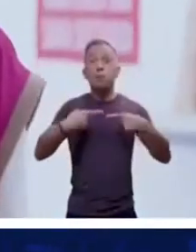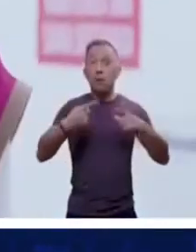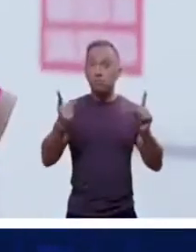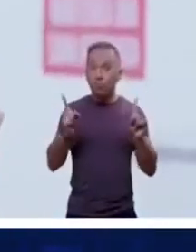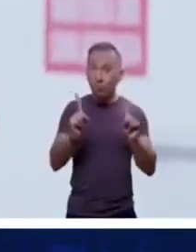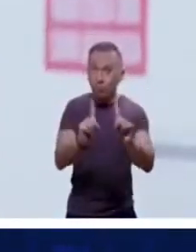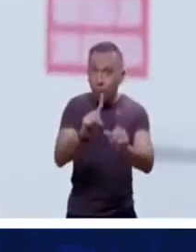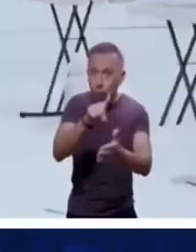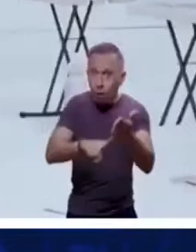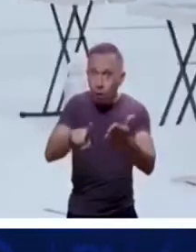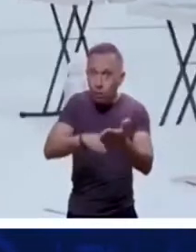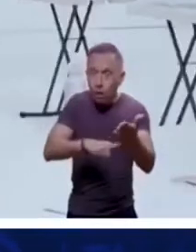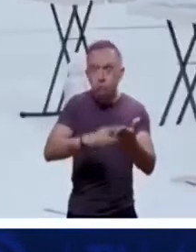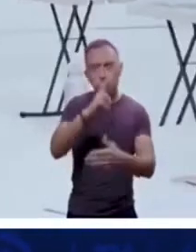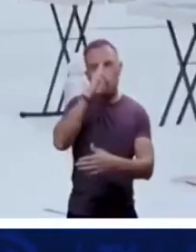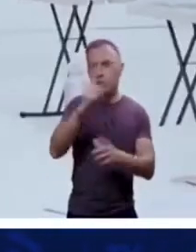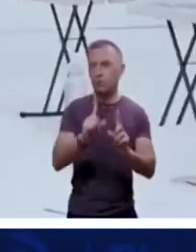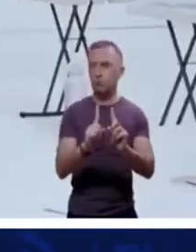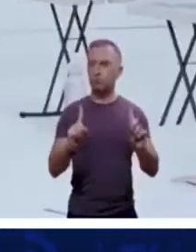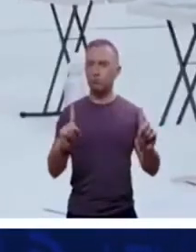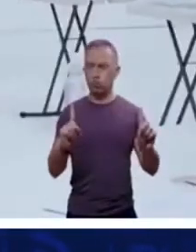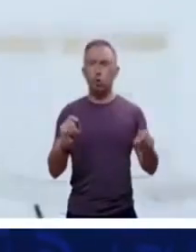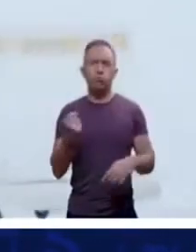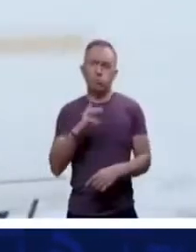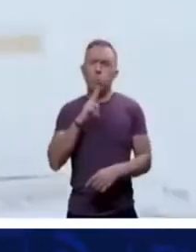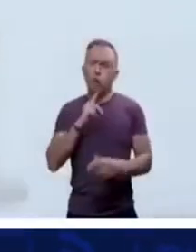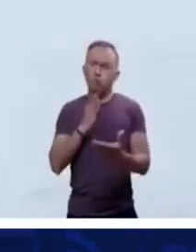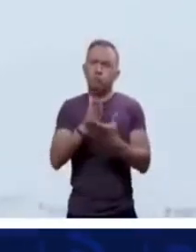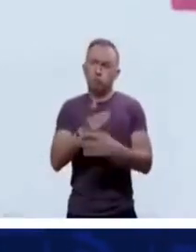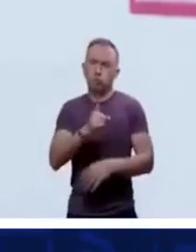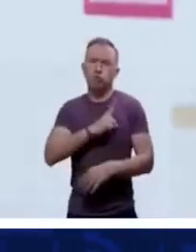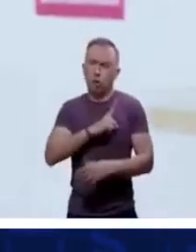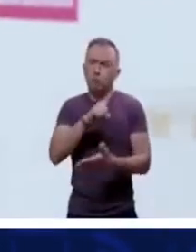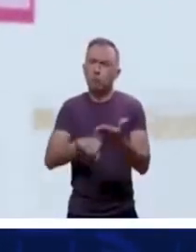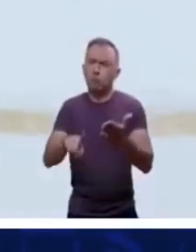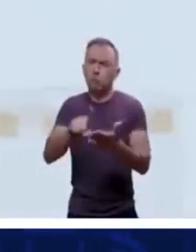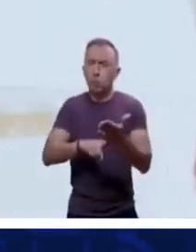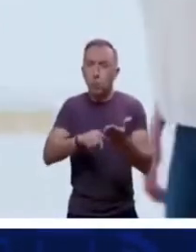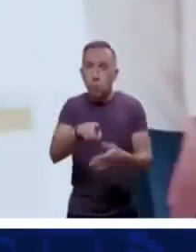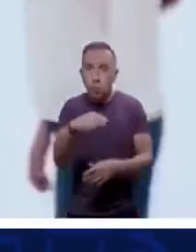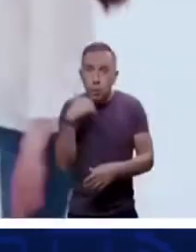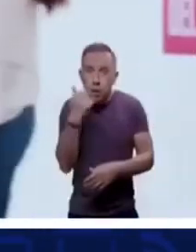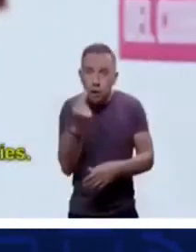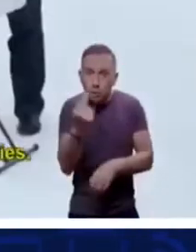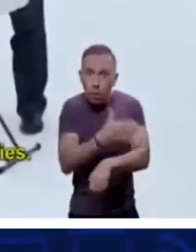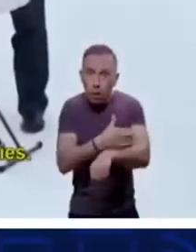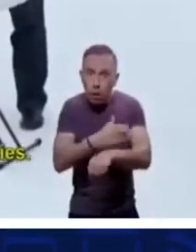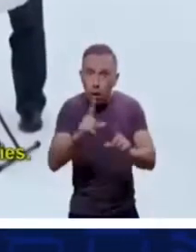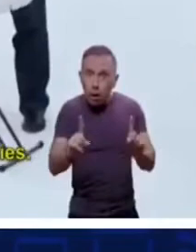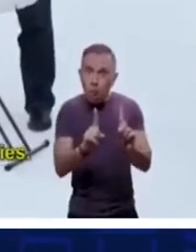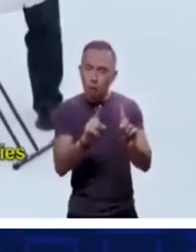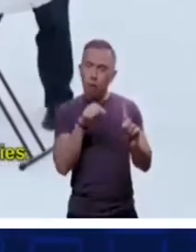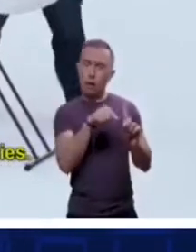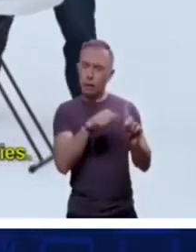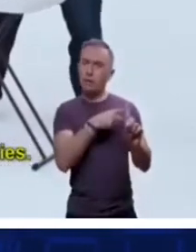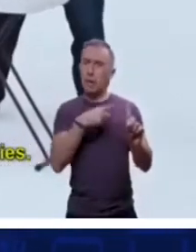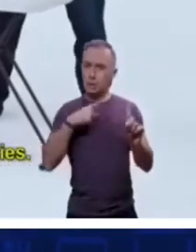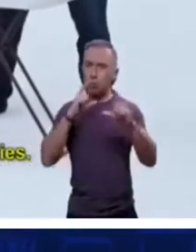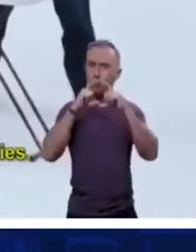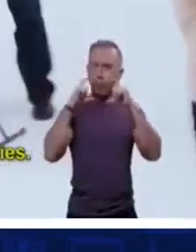qué resultados ha dado si si se propone para reelección acuérdense que por primera vez también tenemos reelección de diputados